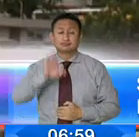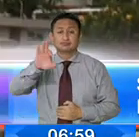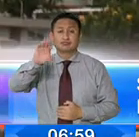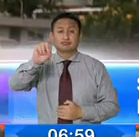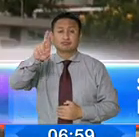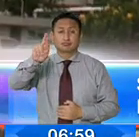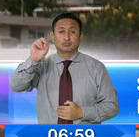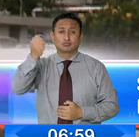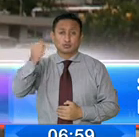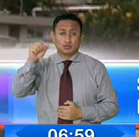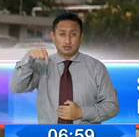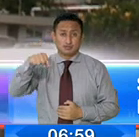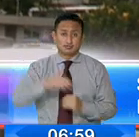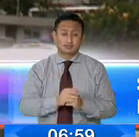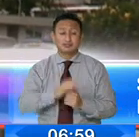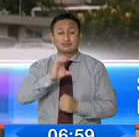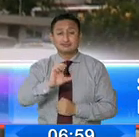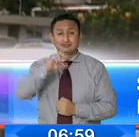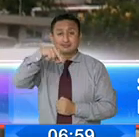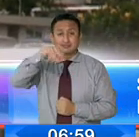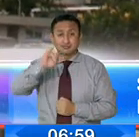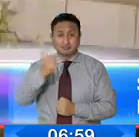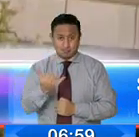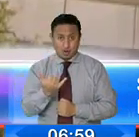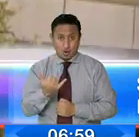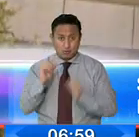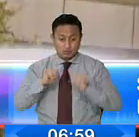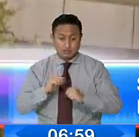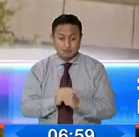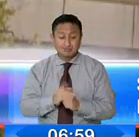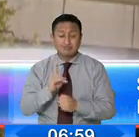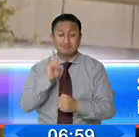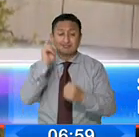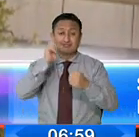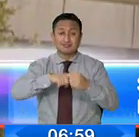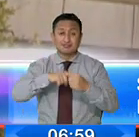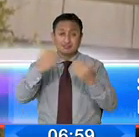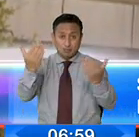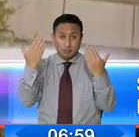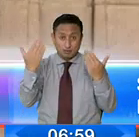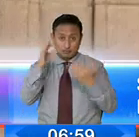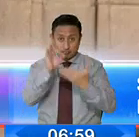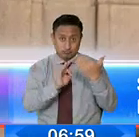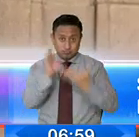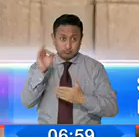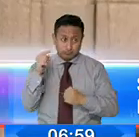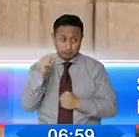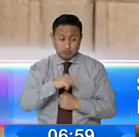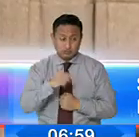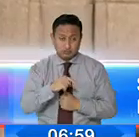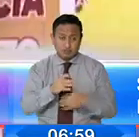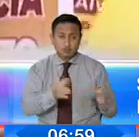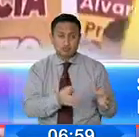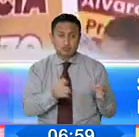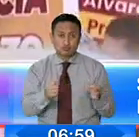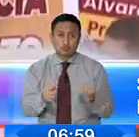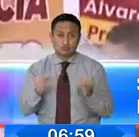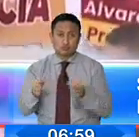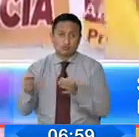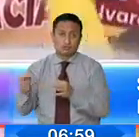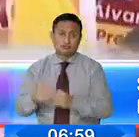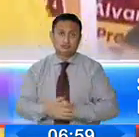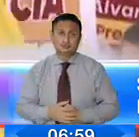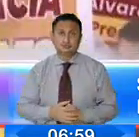Torres, el CNE busca retrasar la inscripción y calificación del aspirante a la presidencia